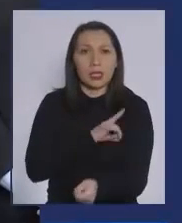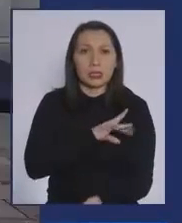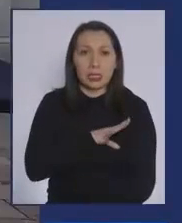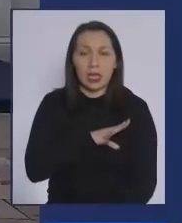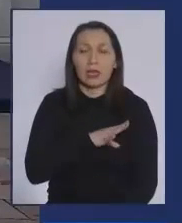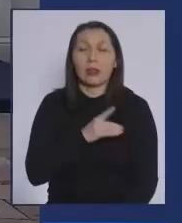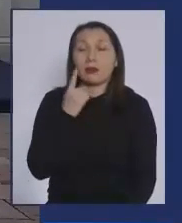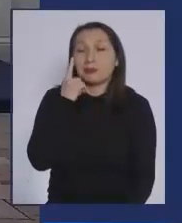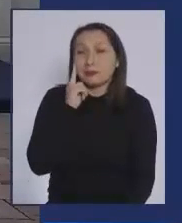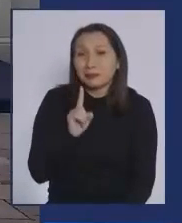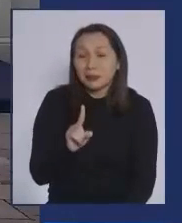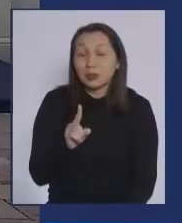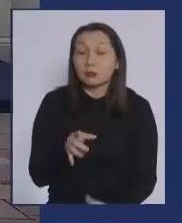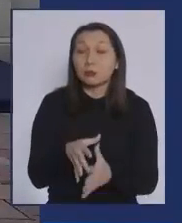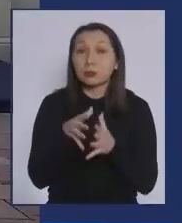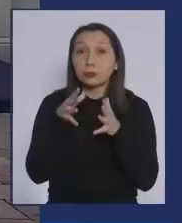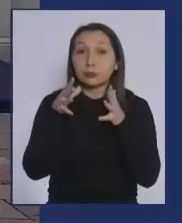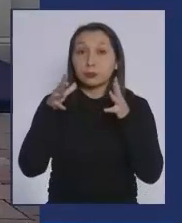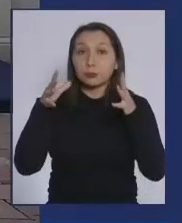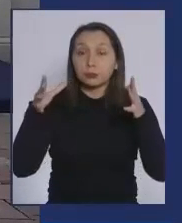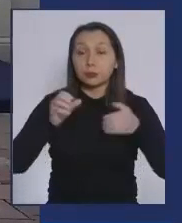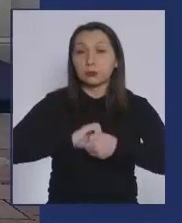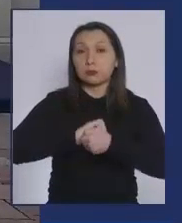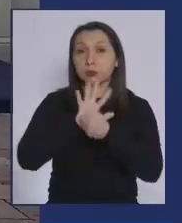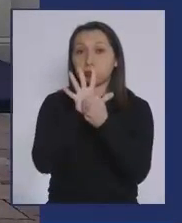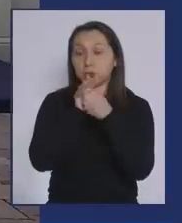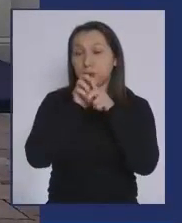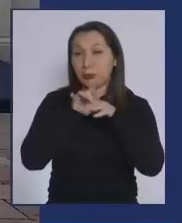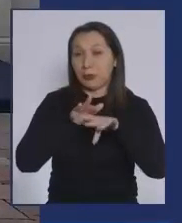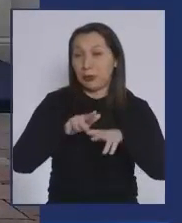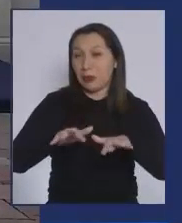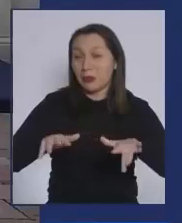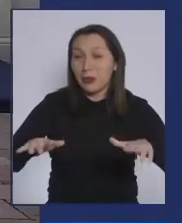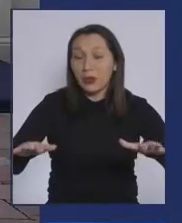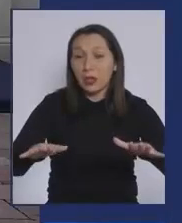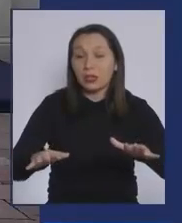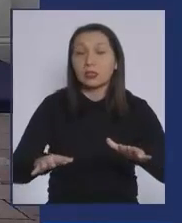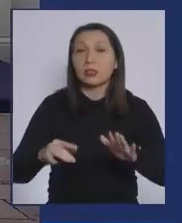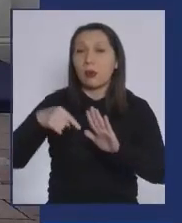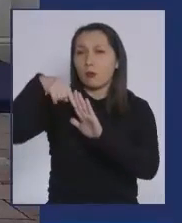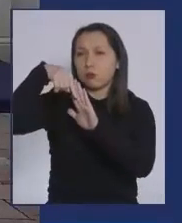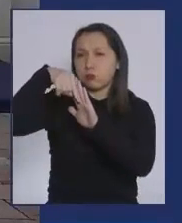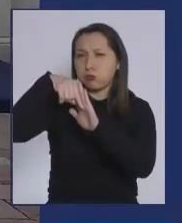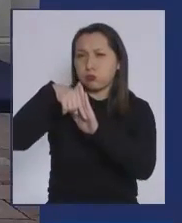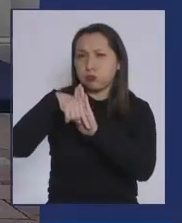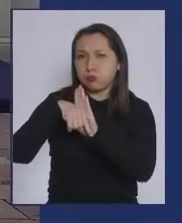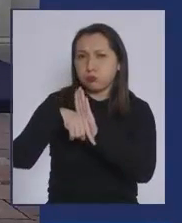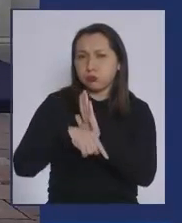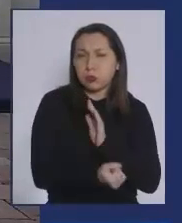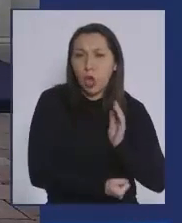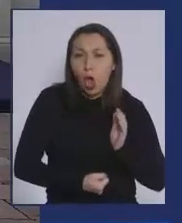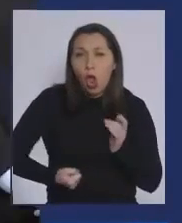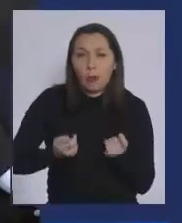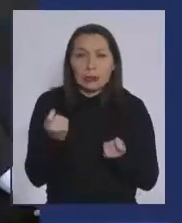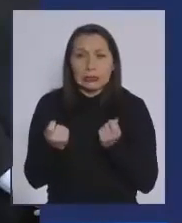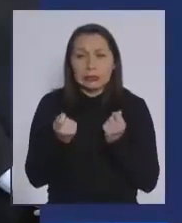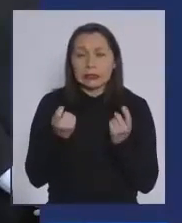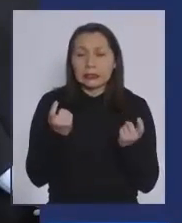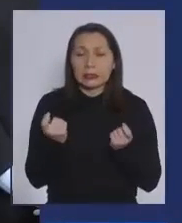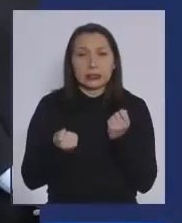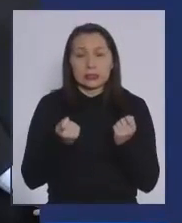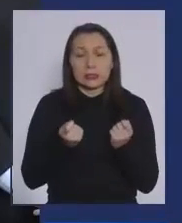embargo la magnitud de la pandemia de coronavirus la profundidad de la recesión mundial